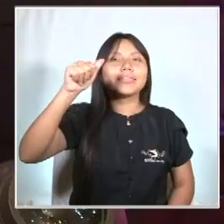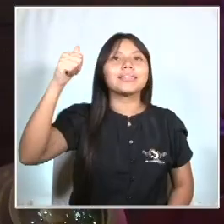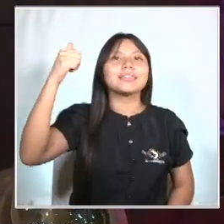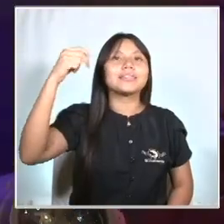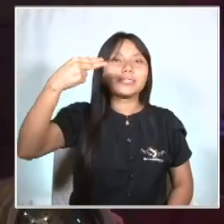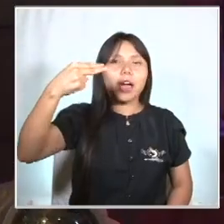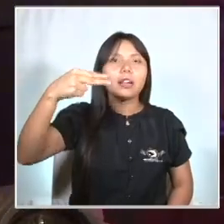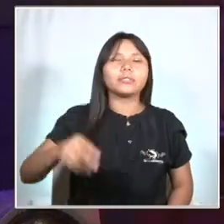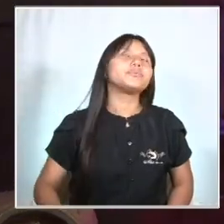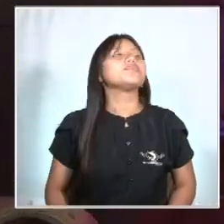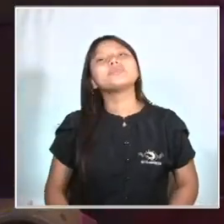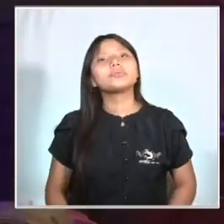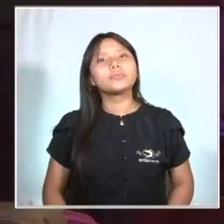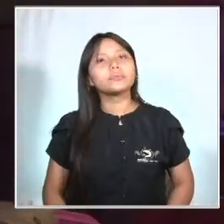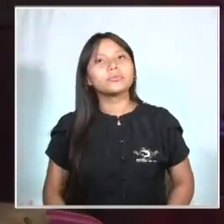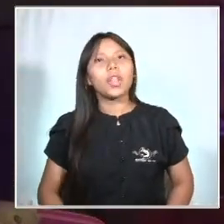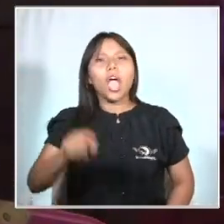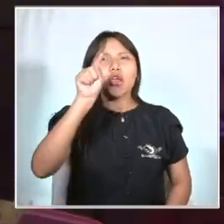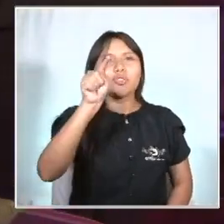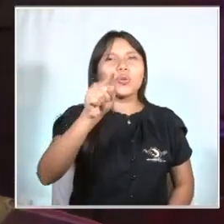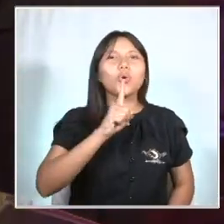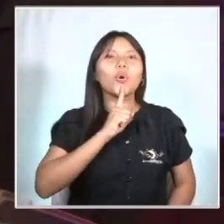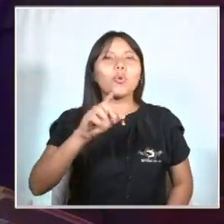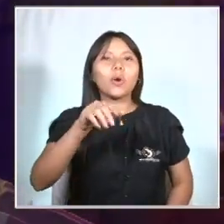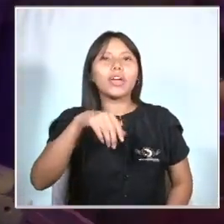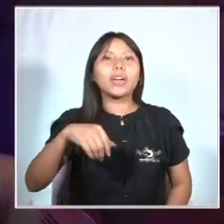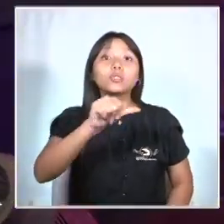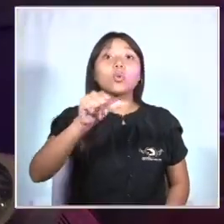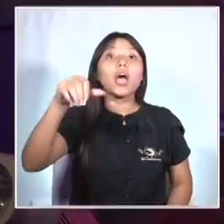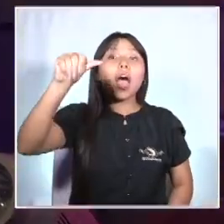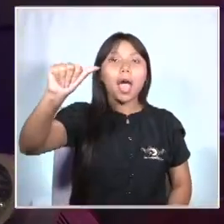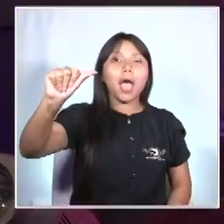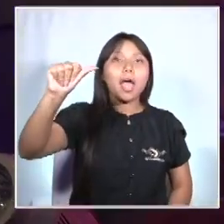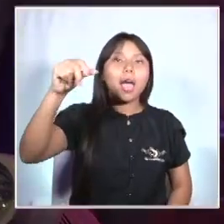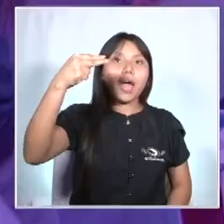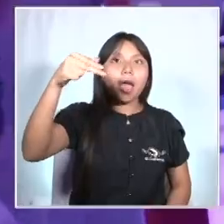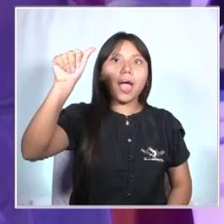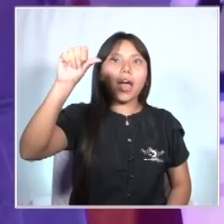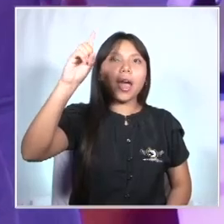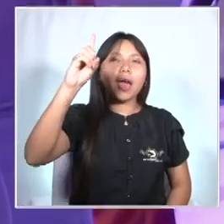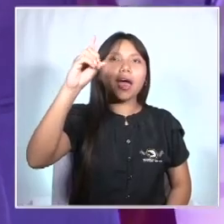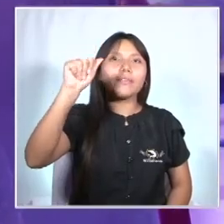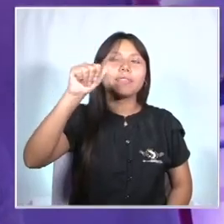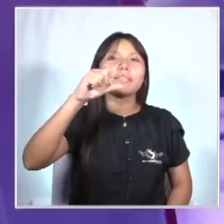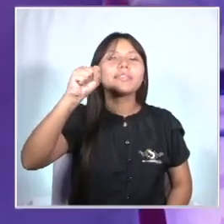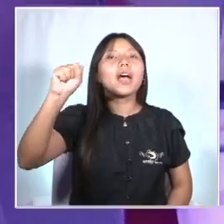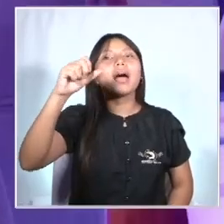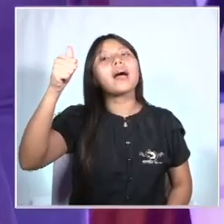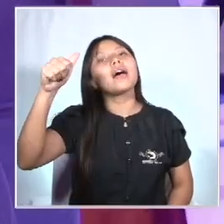Cristiana mamá sete, tú eres una Hadasa. Te saqué de la